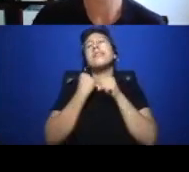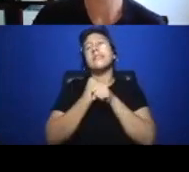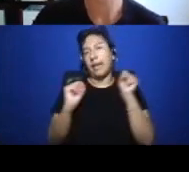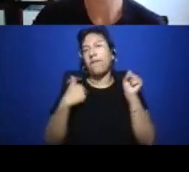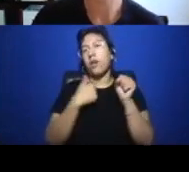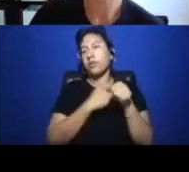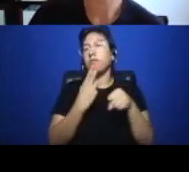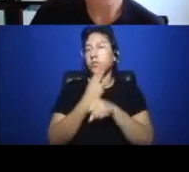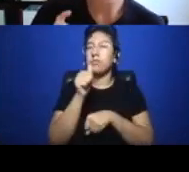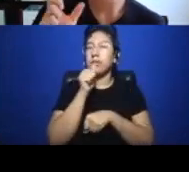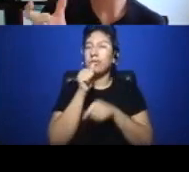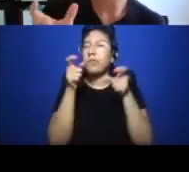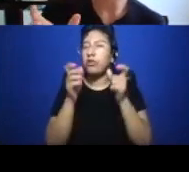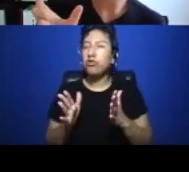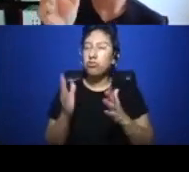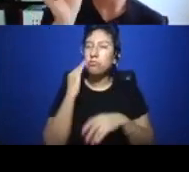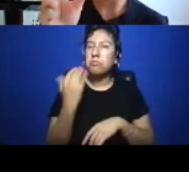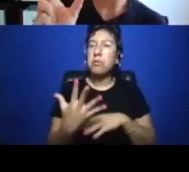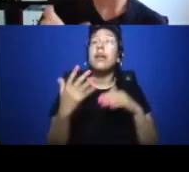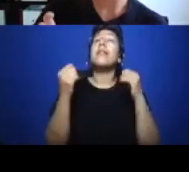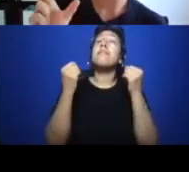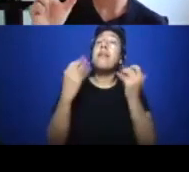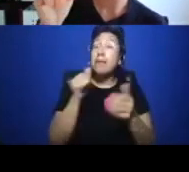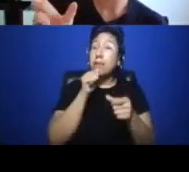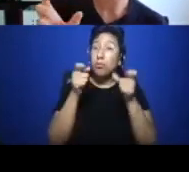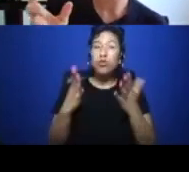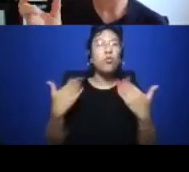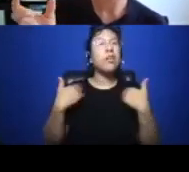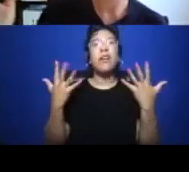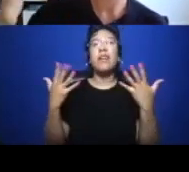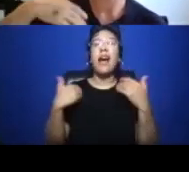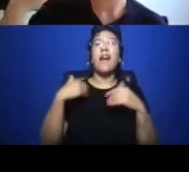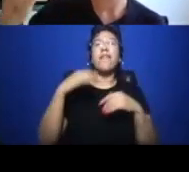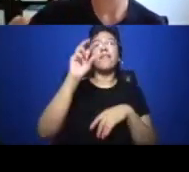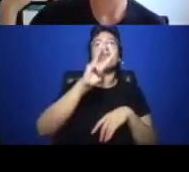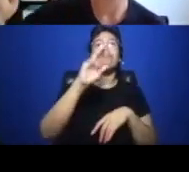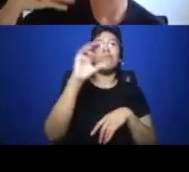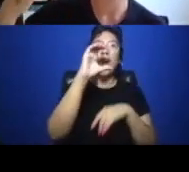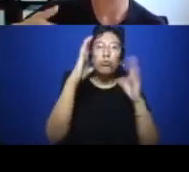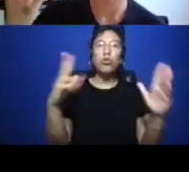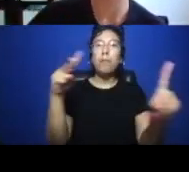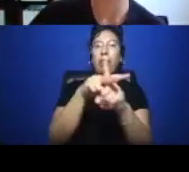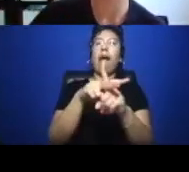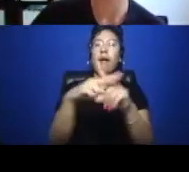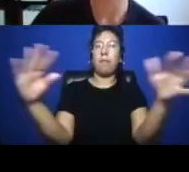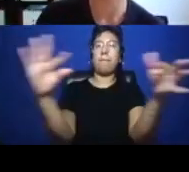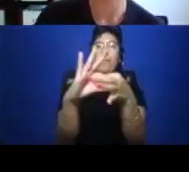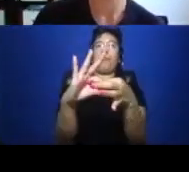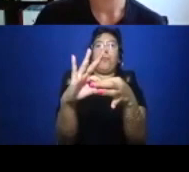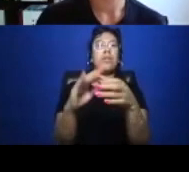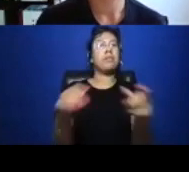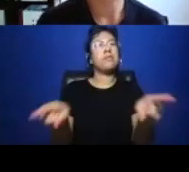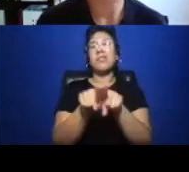es más seguro para nosotros si usamos un manejador de contraseñas. Muchos manejadores de contraseñas tienen un plugin